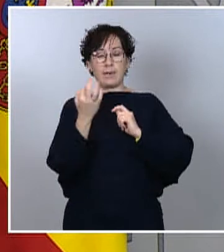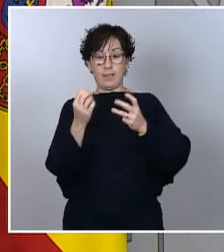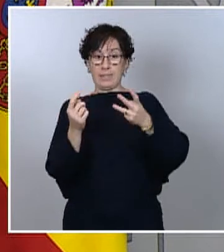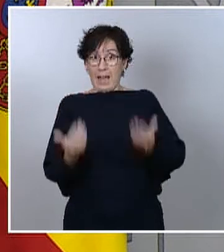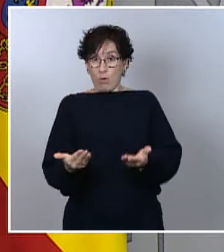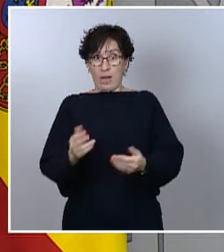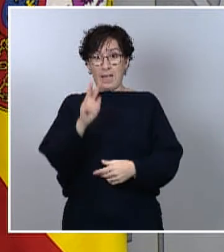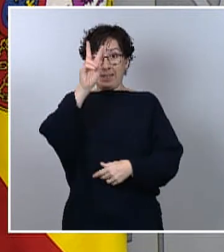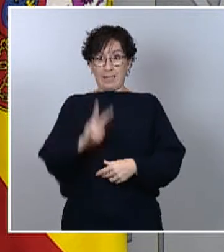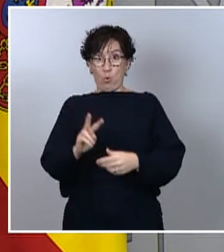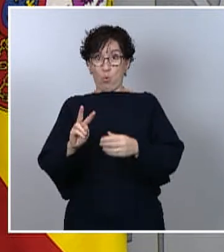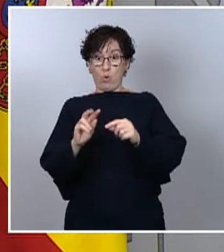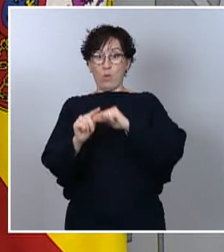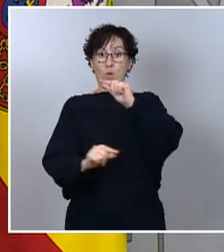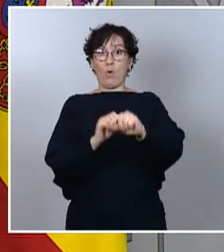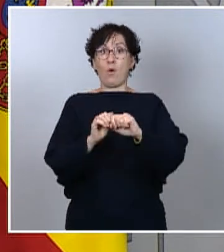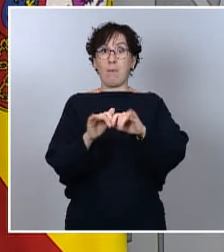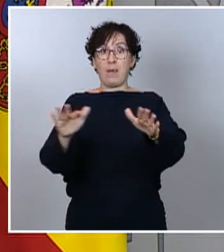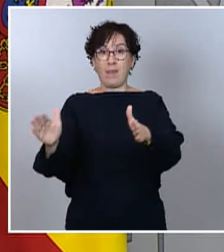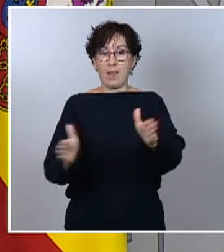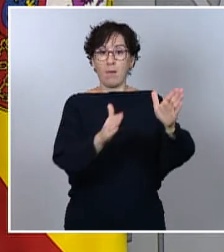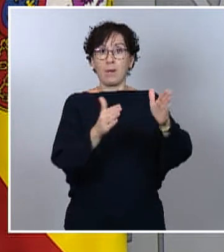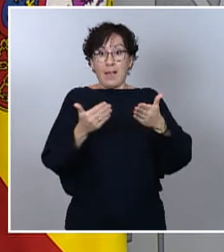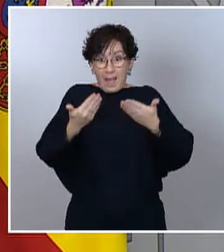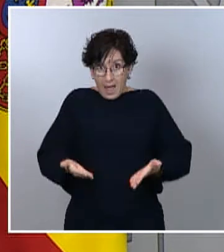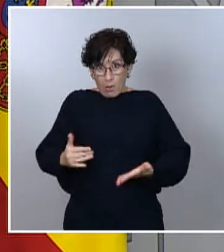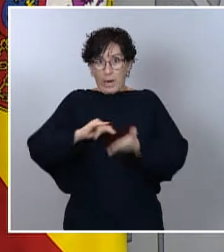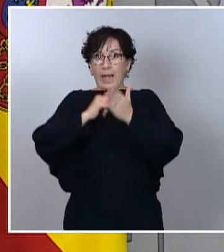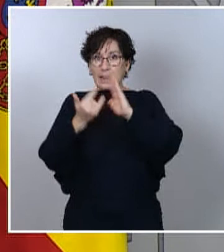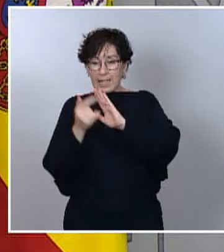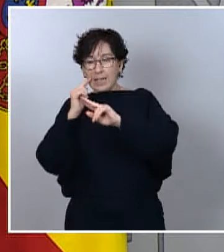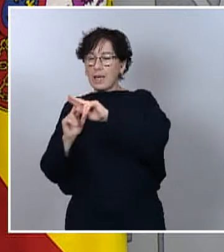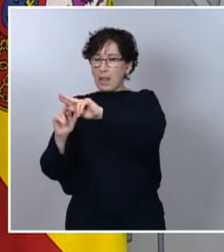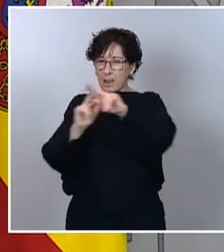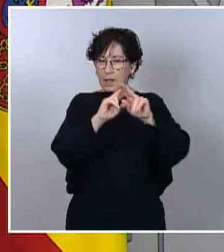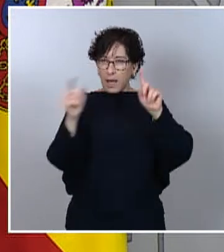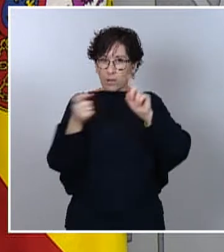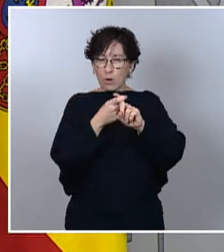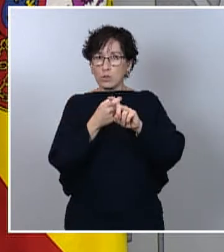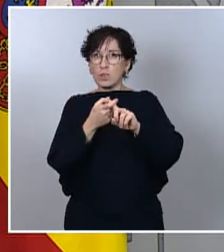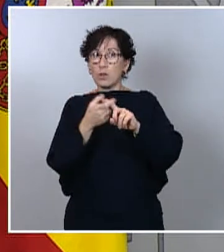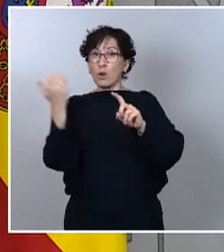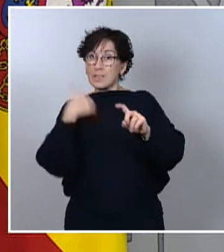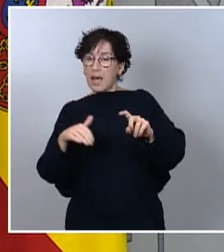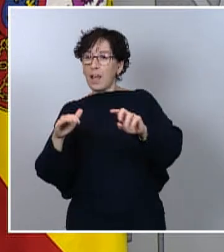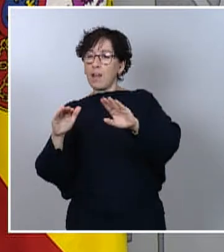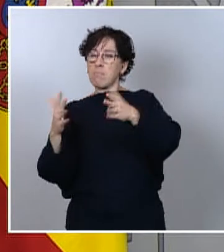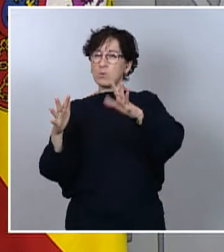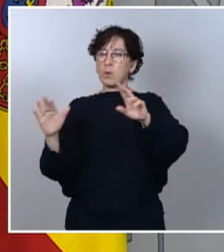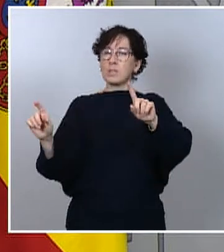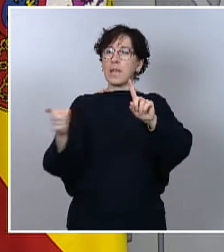estar detectando con las técnicas diagnósticas de diagnóstico clínico aproximadamente un